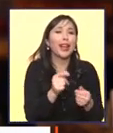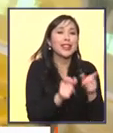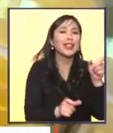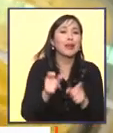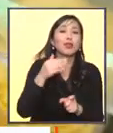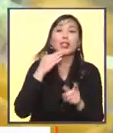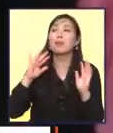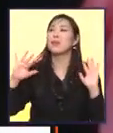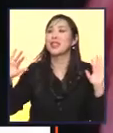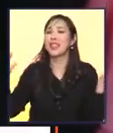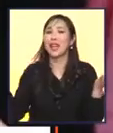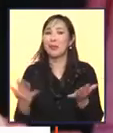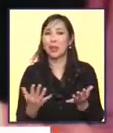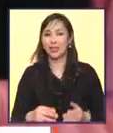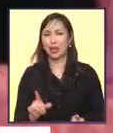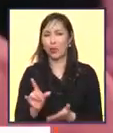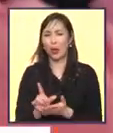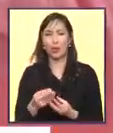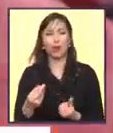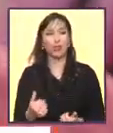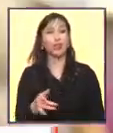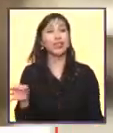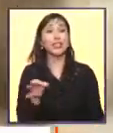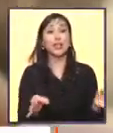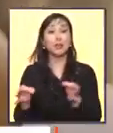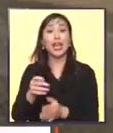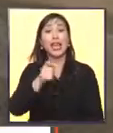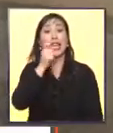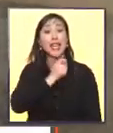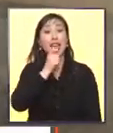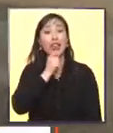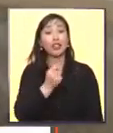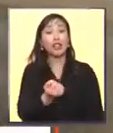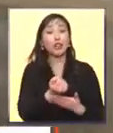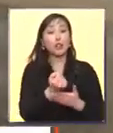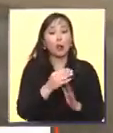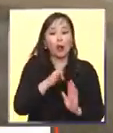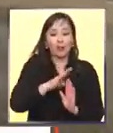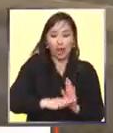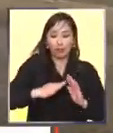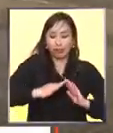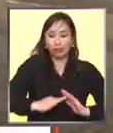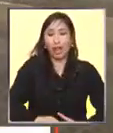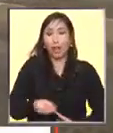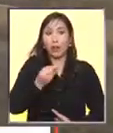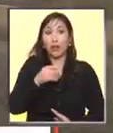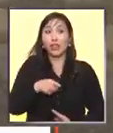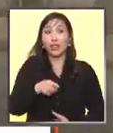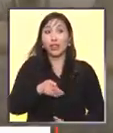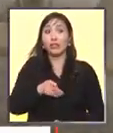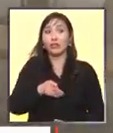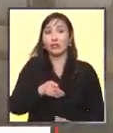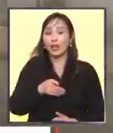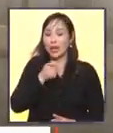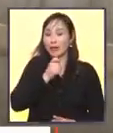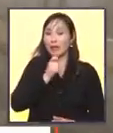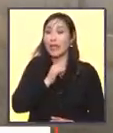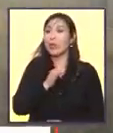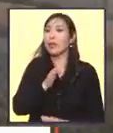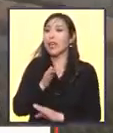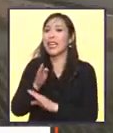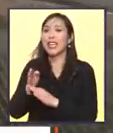ambiente. Dicen por ahí que el helado ayuda a bajar la comida, así que con este vamos a emprender rumbo para seguir comiendo en la vaquita echada